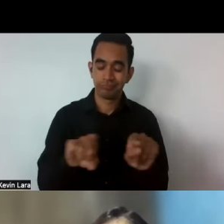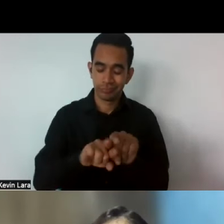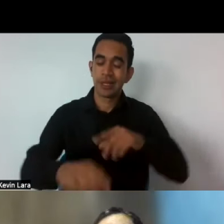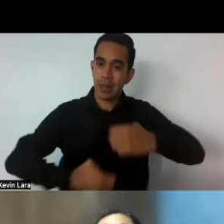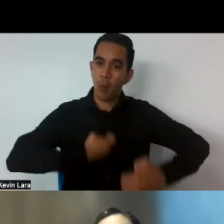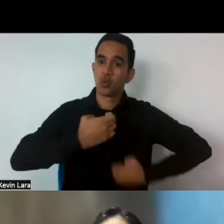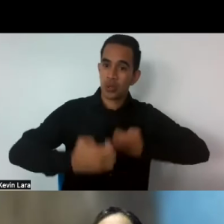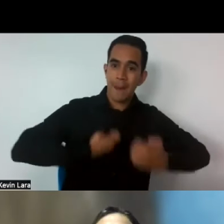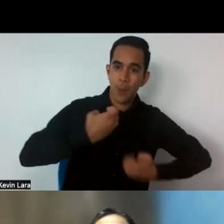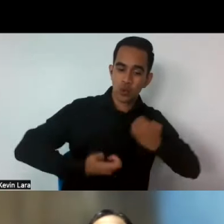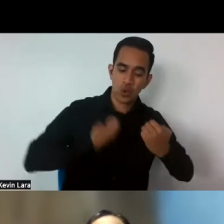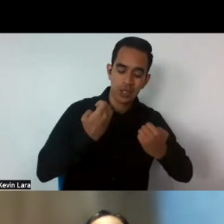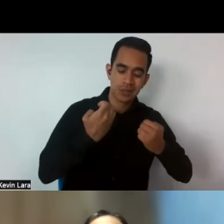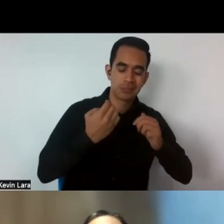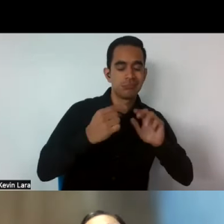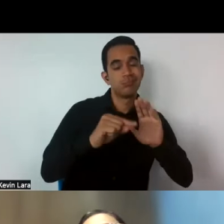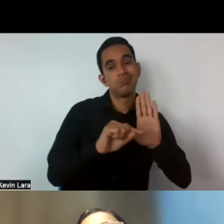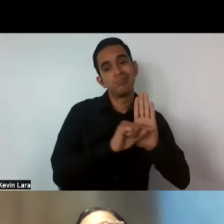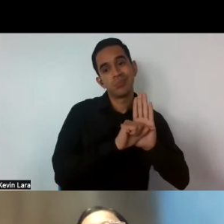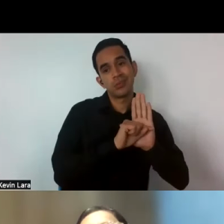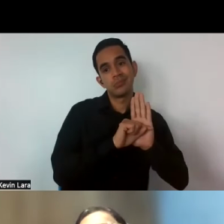malas, pero son aquellas que están